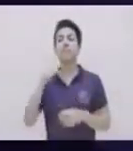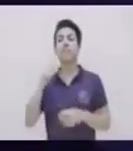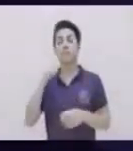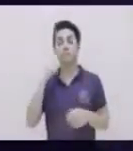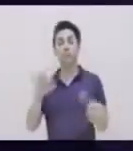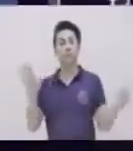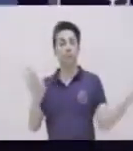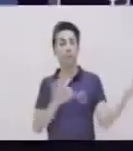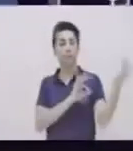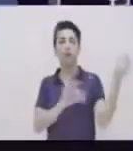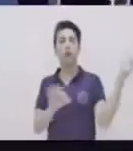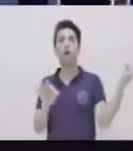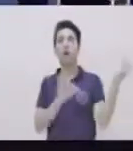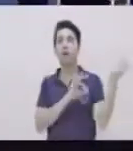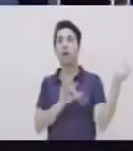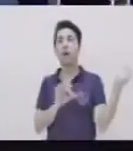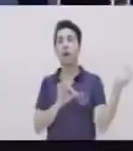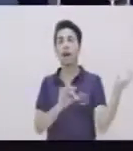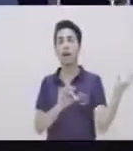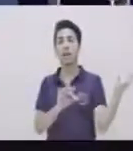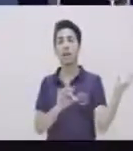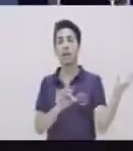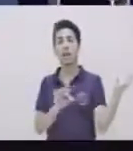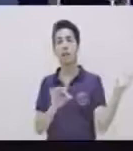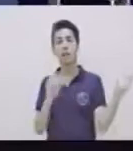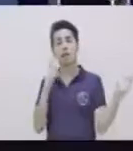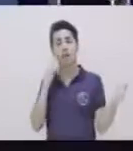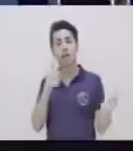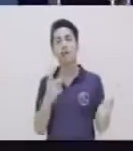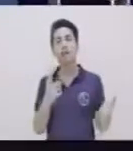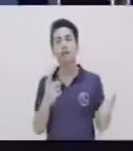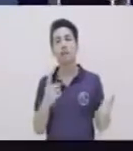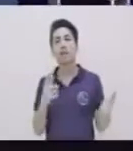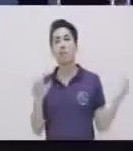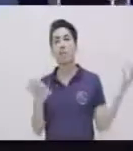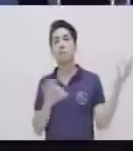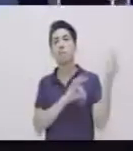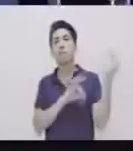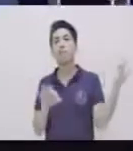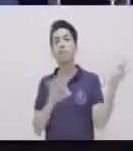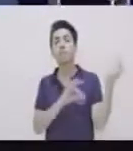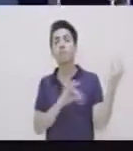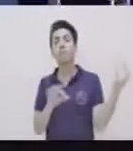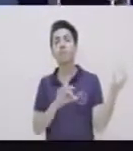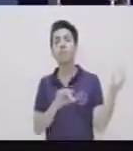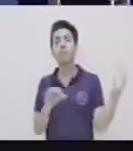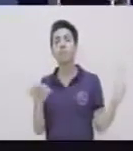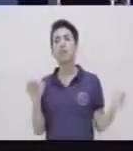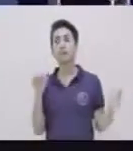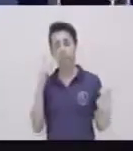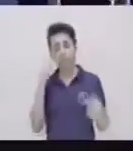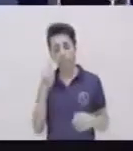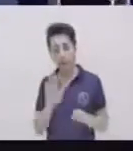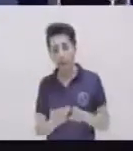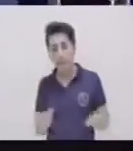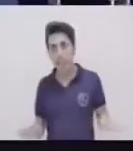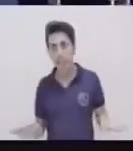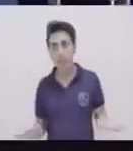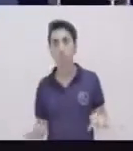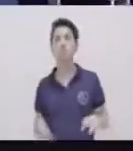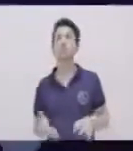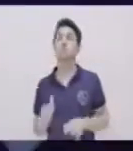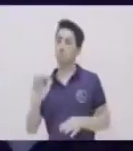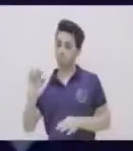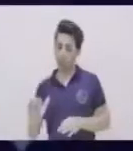un violín. A ver, somos buenos para matemáticas, de 1/4. y es para niños